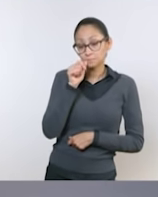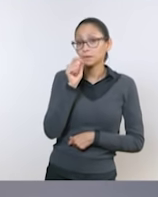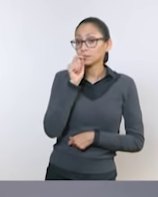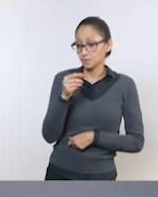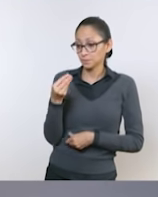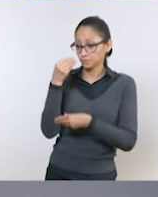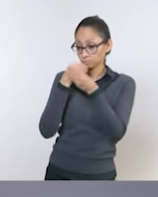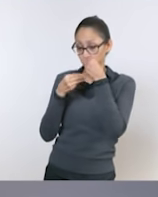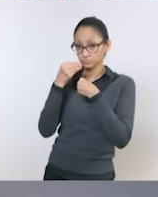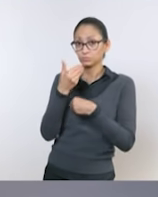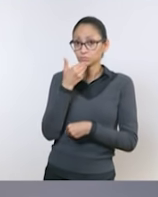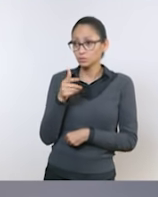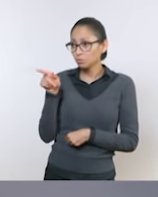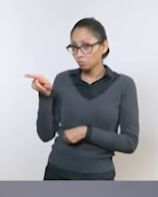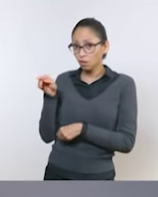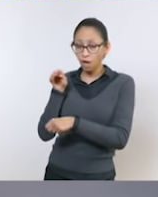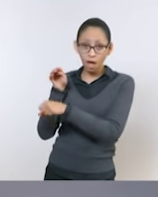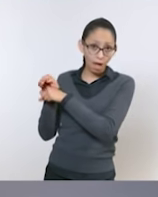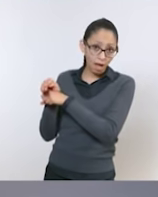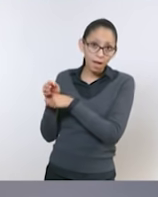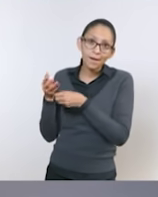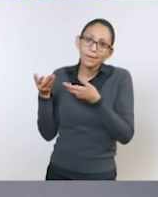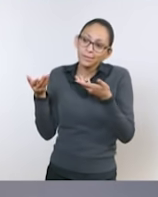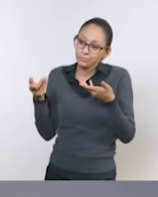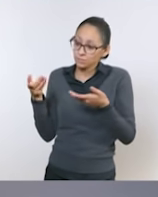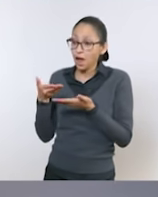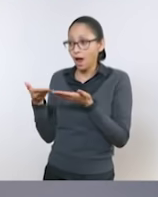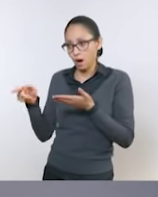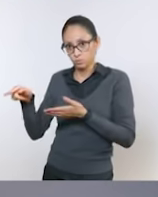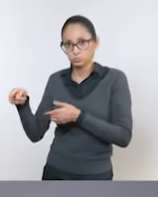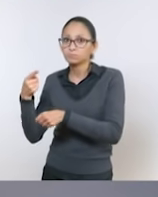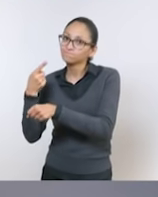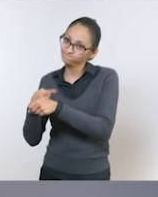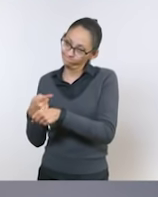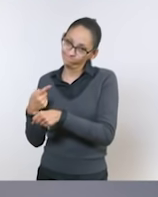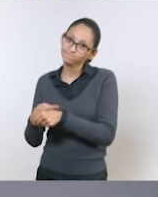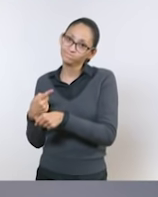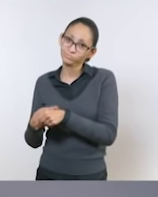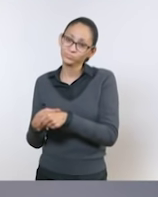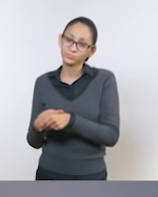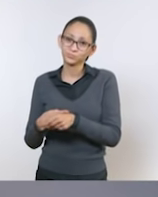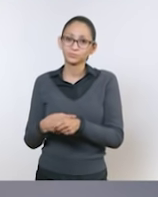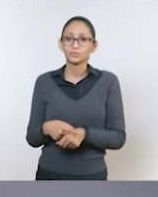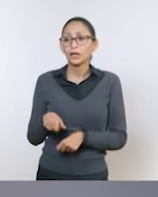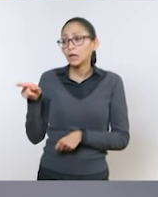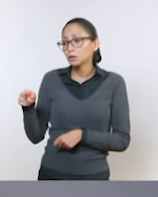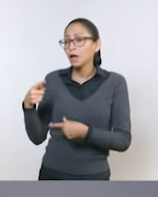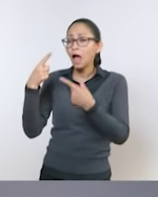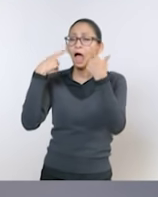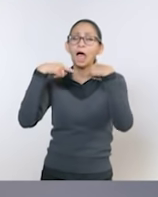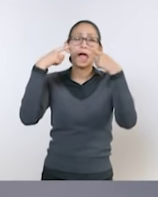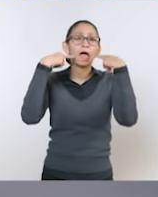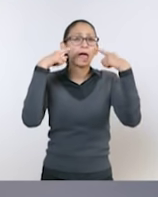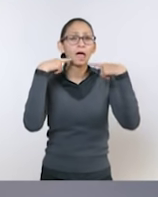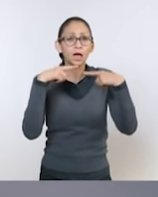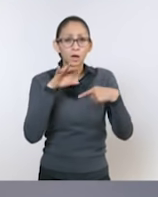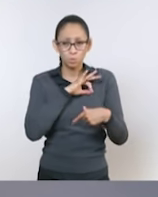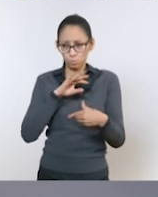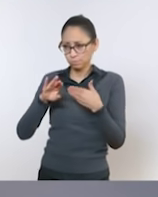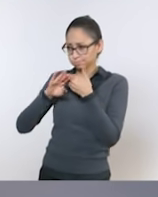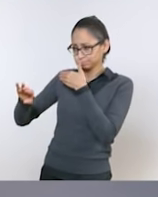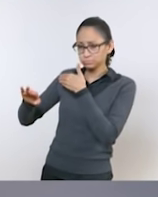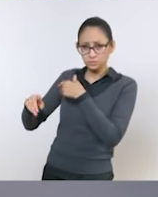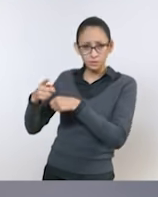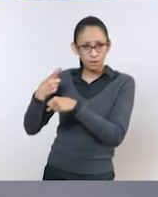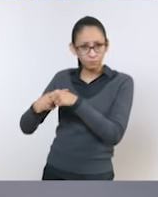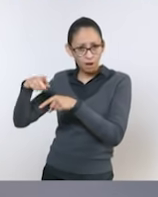lleva una alimentación adecuada. No hiciste caso y ahora estás enfermo. Llorando no vas a